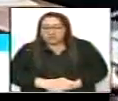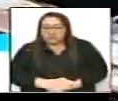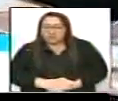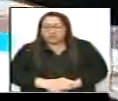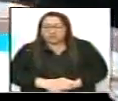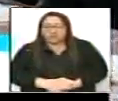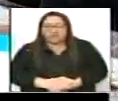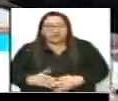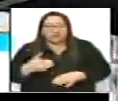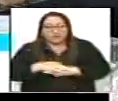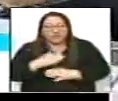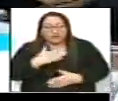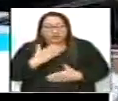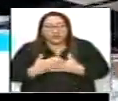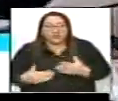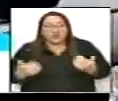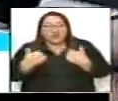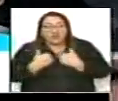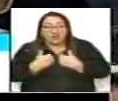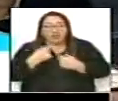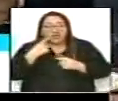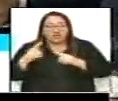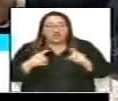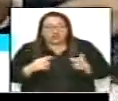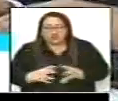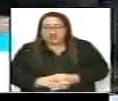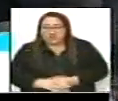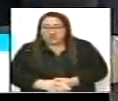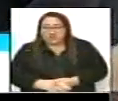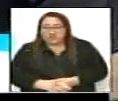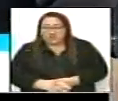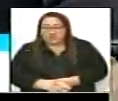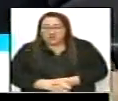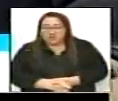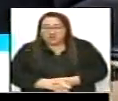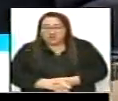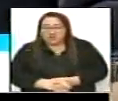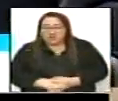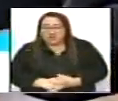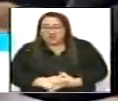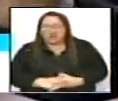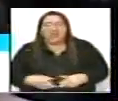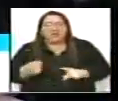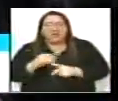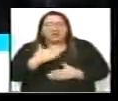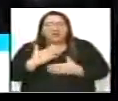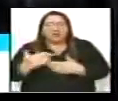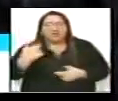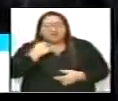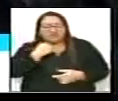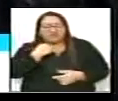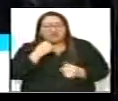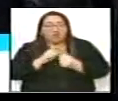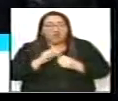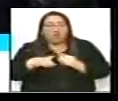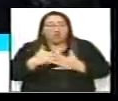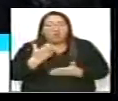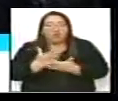que viene teniendo la supervisión y las irregularidades que se han cometido, en todo caso, en los